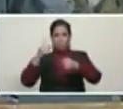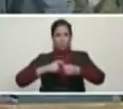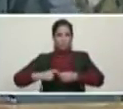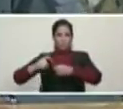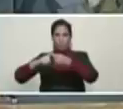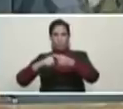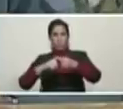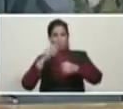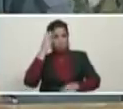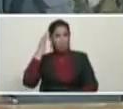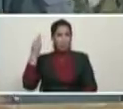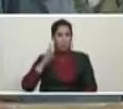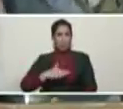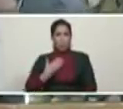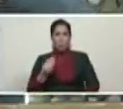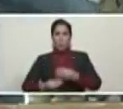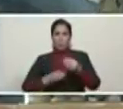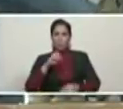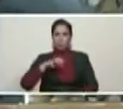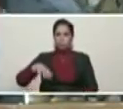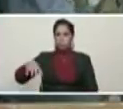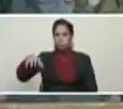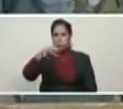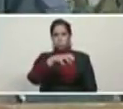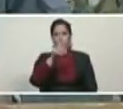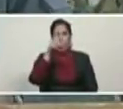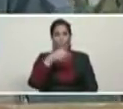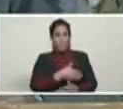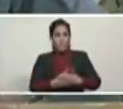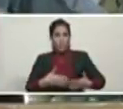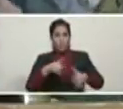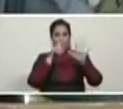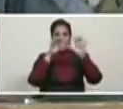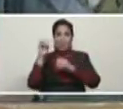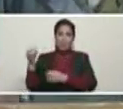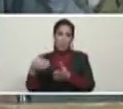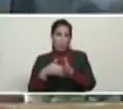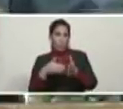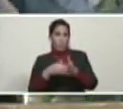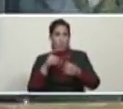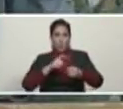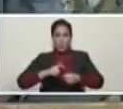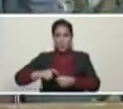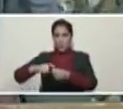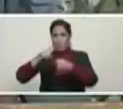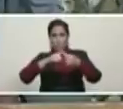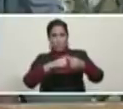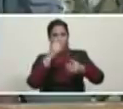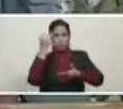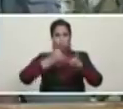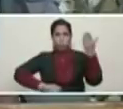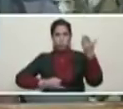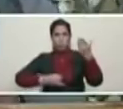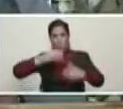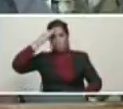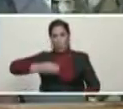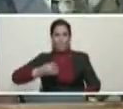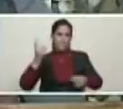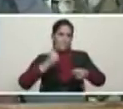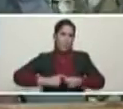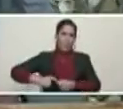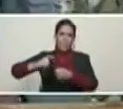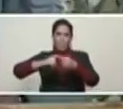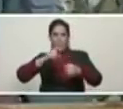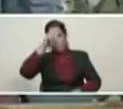región, con este 1.600.000 compatriotas que se inscribieron, se alistaron en la Milicia